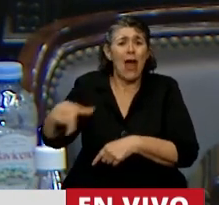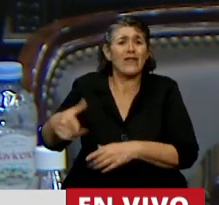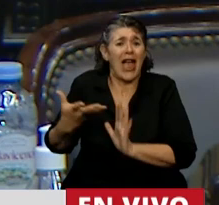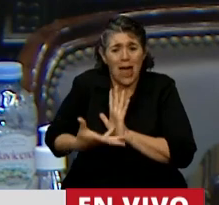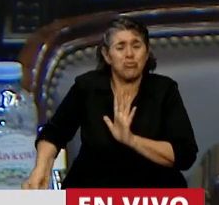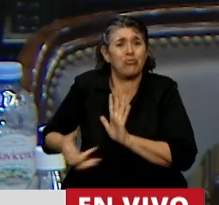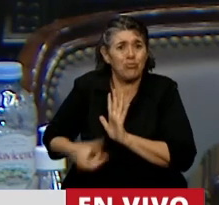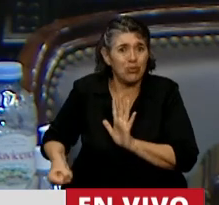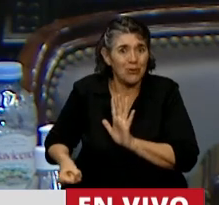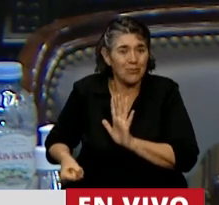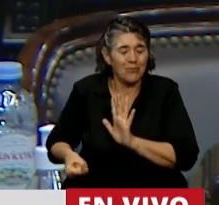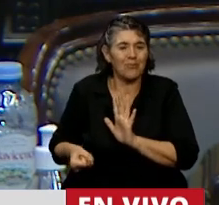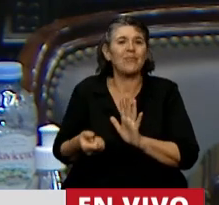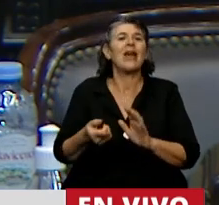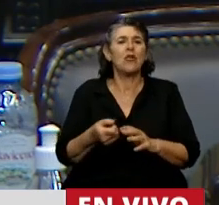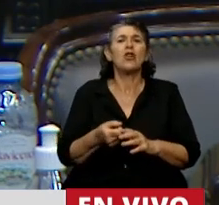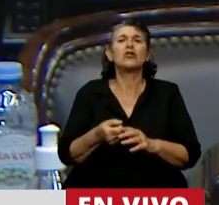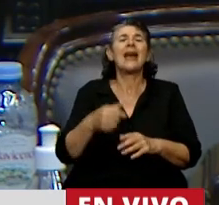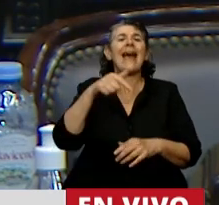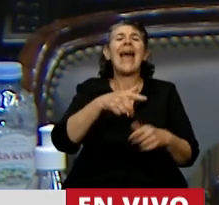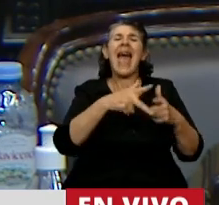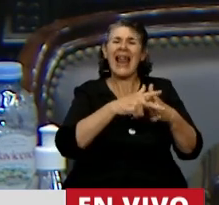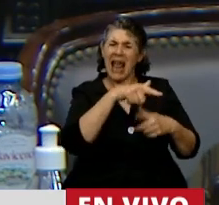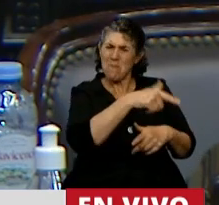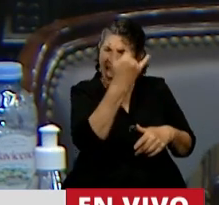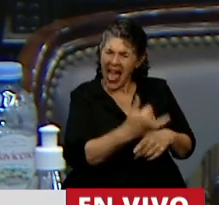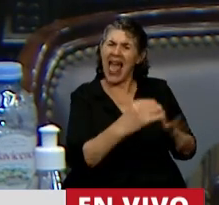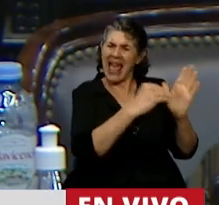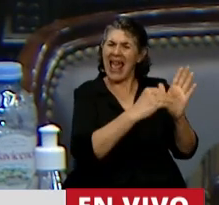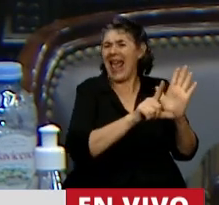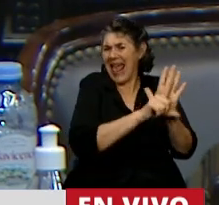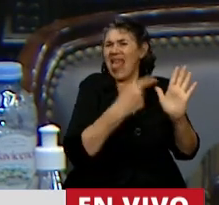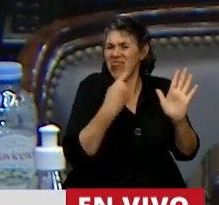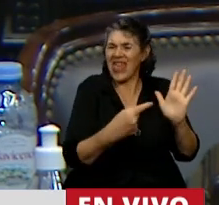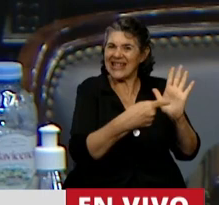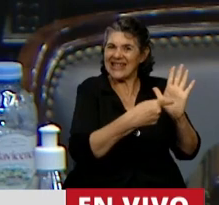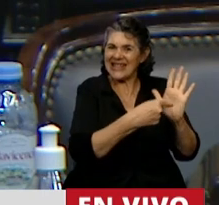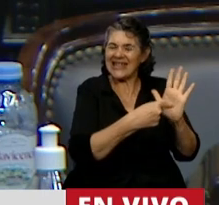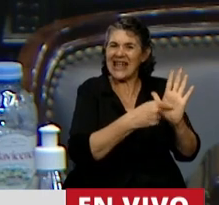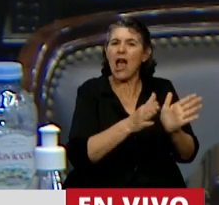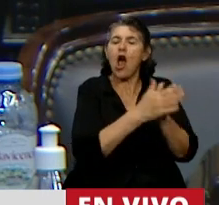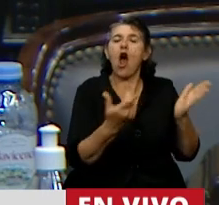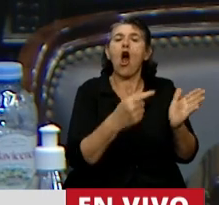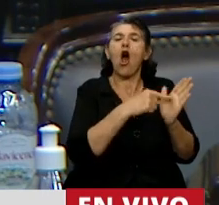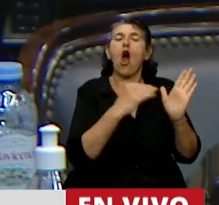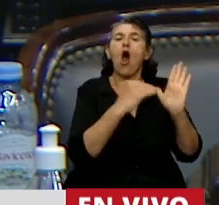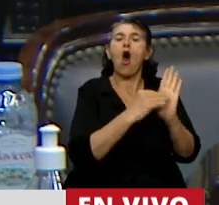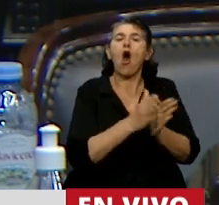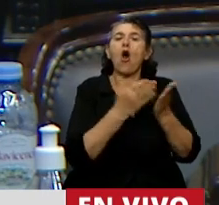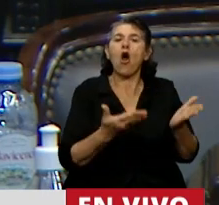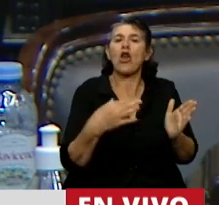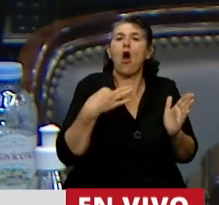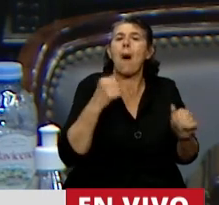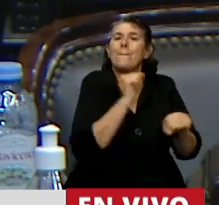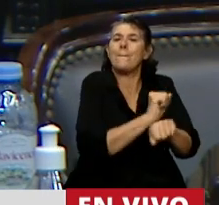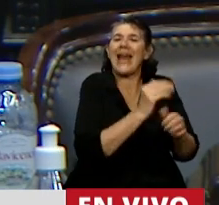tampoco utilizan la herramienta. Es decir, la herramienta está allí solo como un modo de bloqueo para